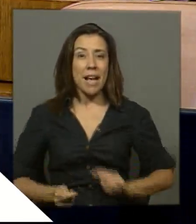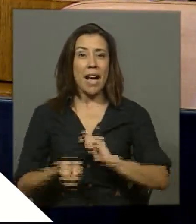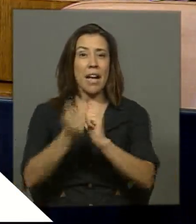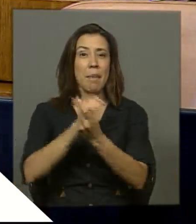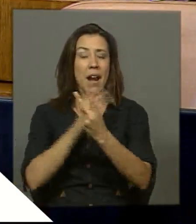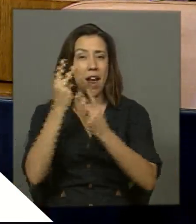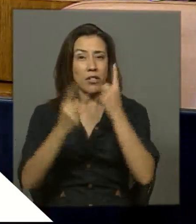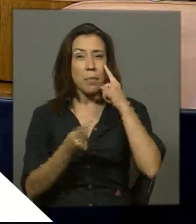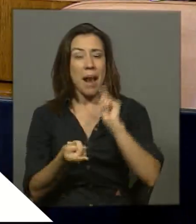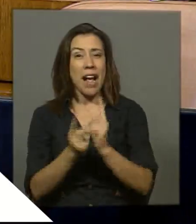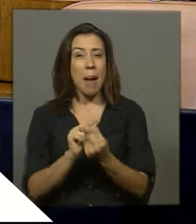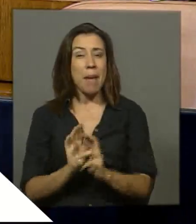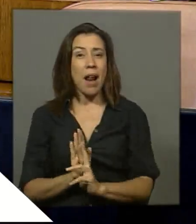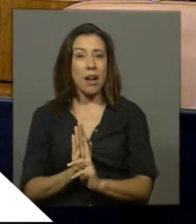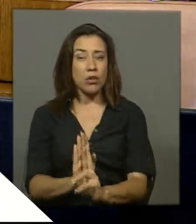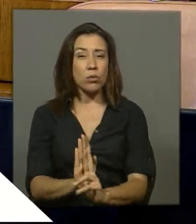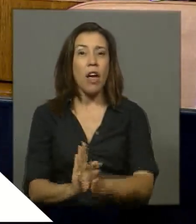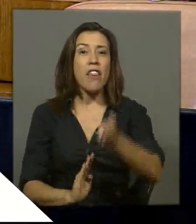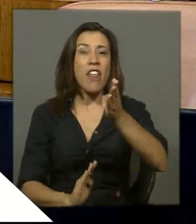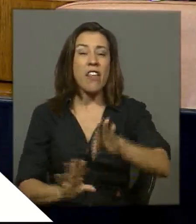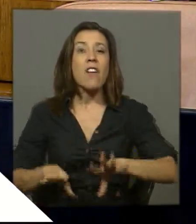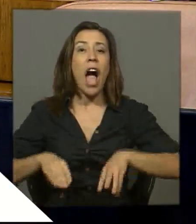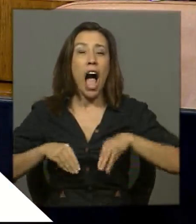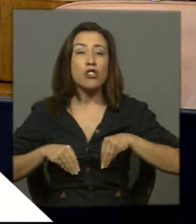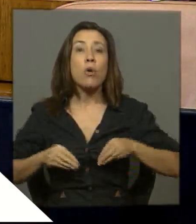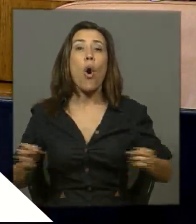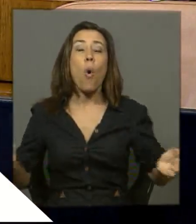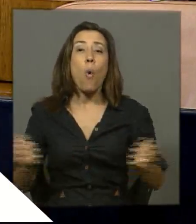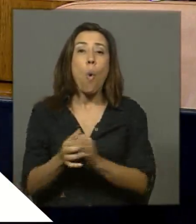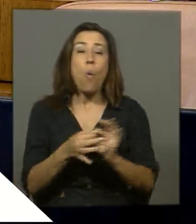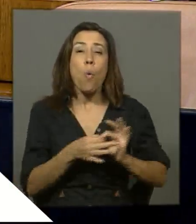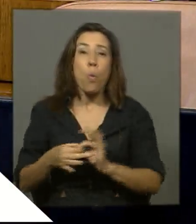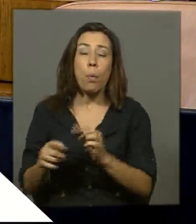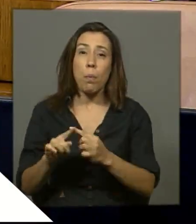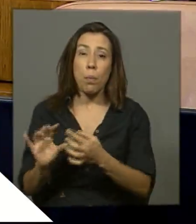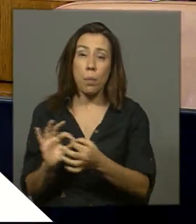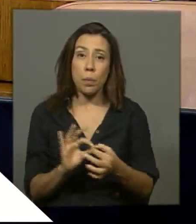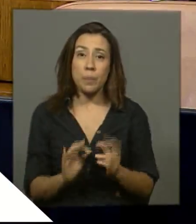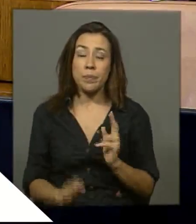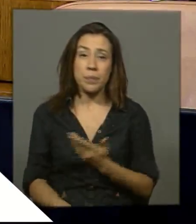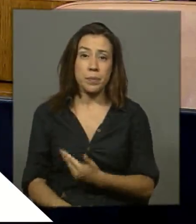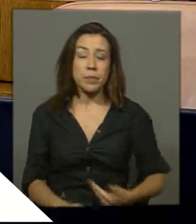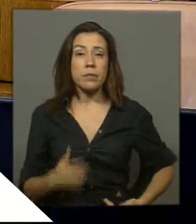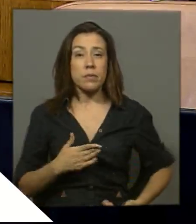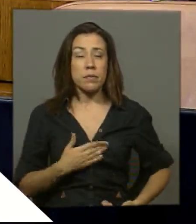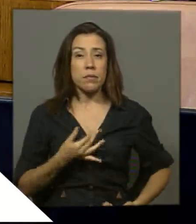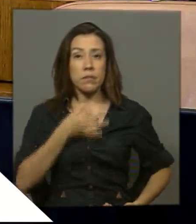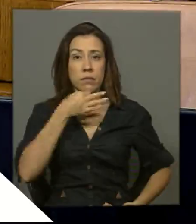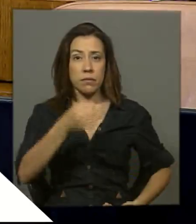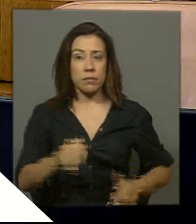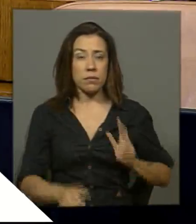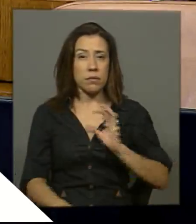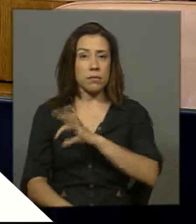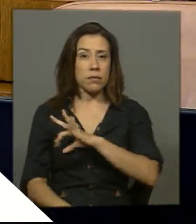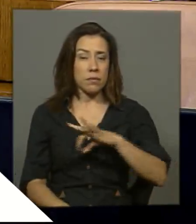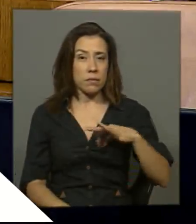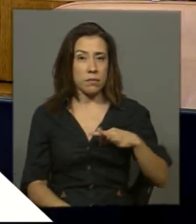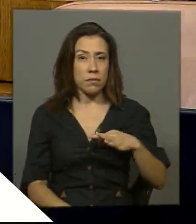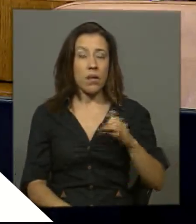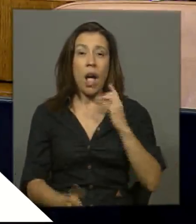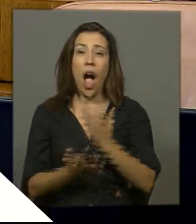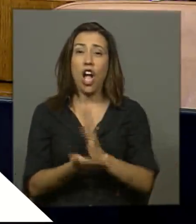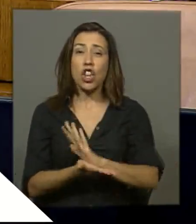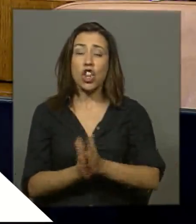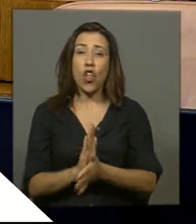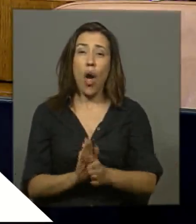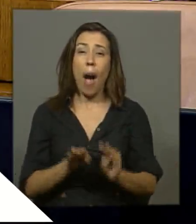mirada para cambiar el resultado debemos asumirlo en conjunto por su intermedio presidente quiero decirle al Señor ministro que cuenta con